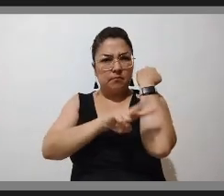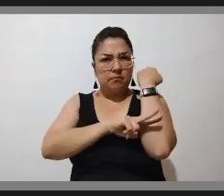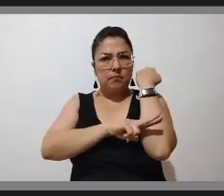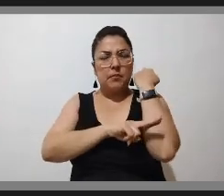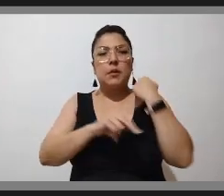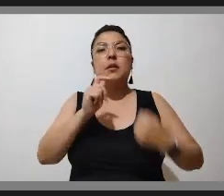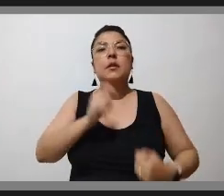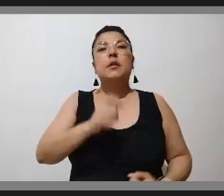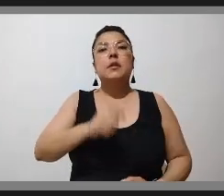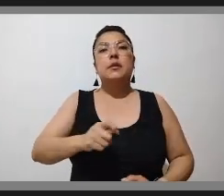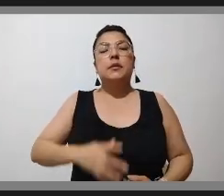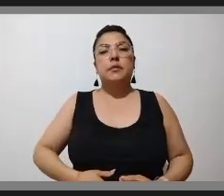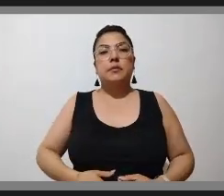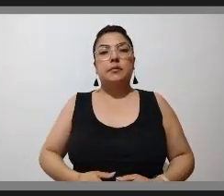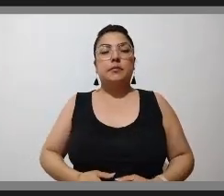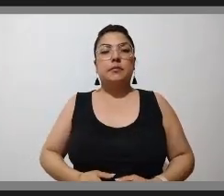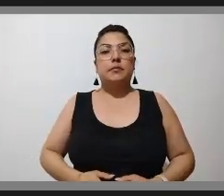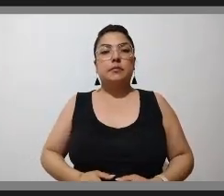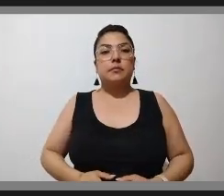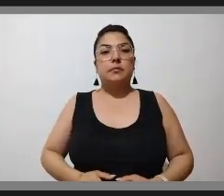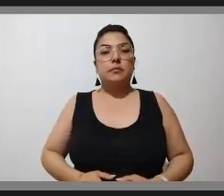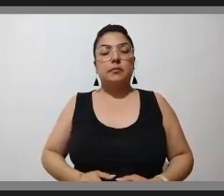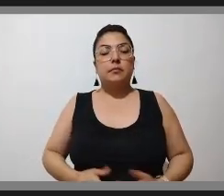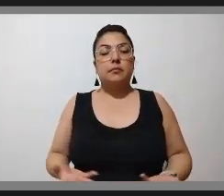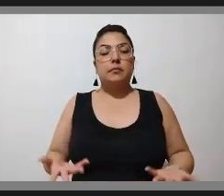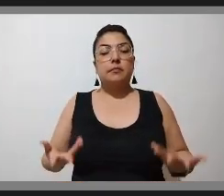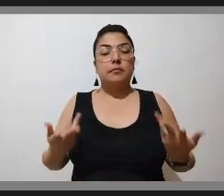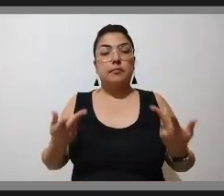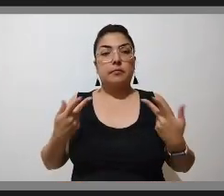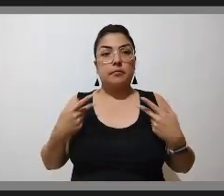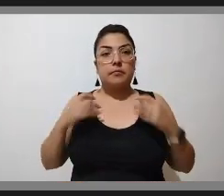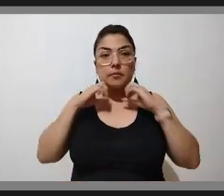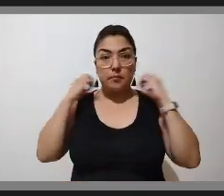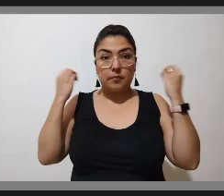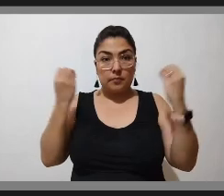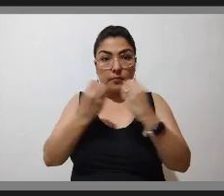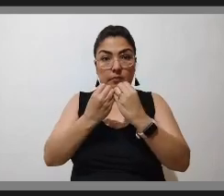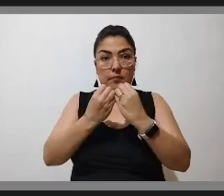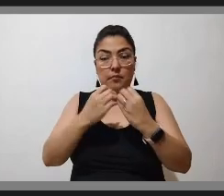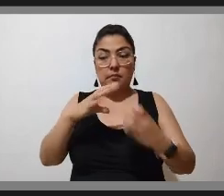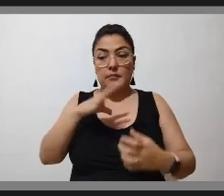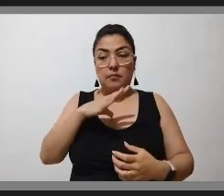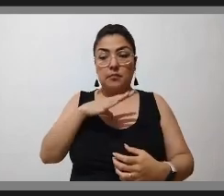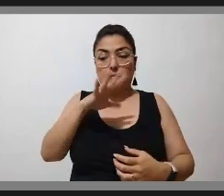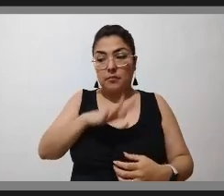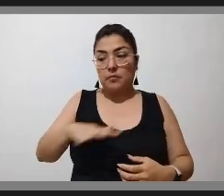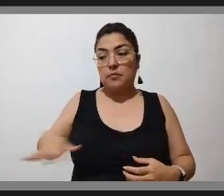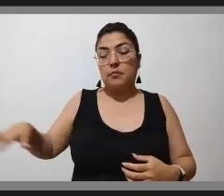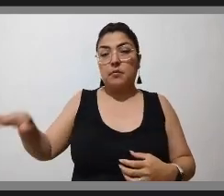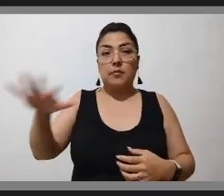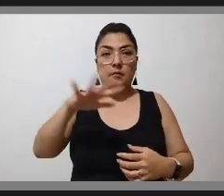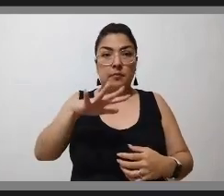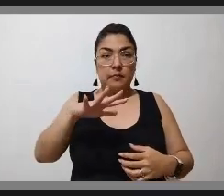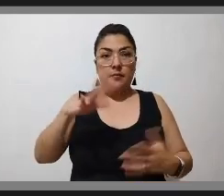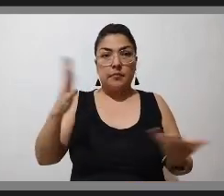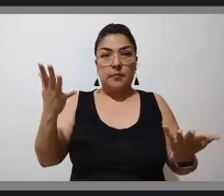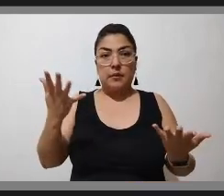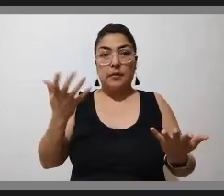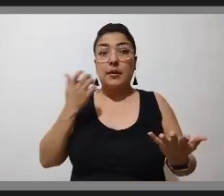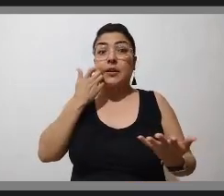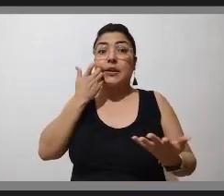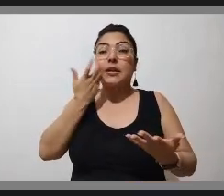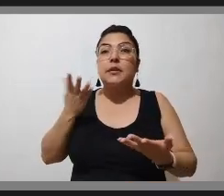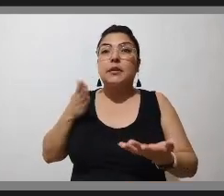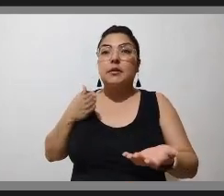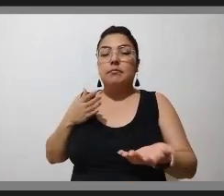es una barrera invisible dentro del entramado estructural de las organizaciones que no permite o impide el acceso a las mujeres a